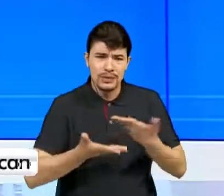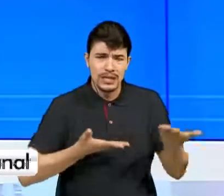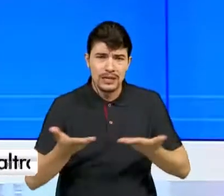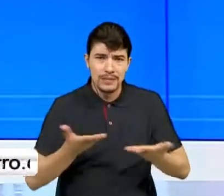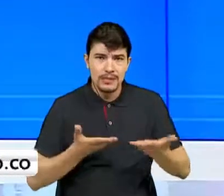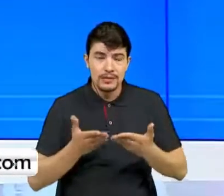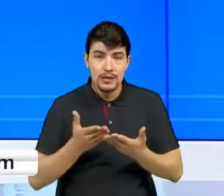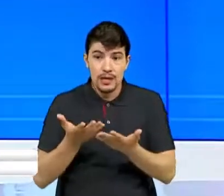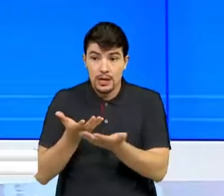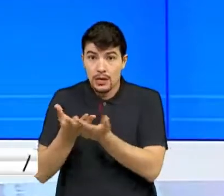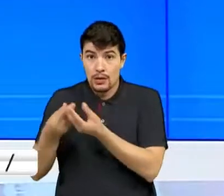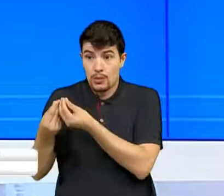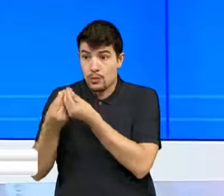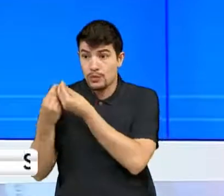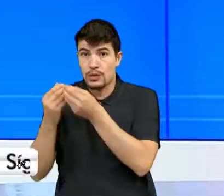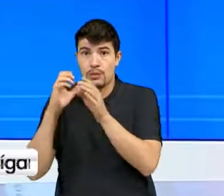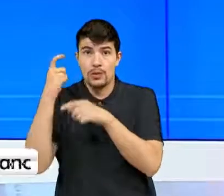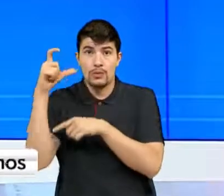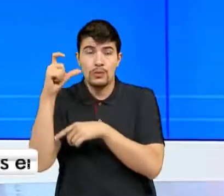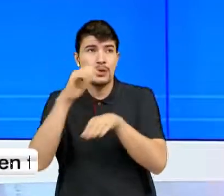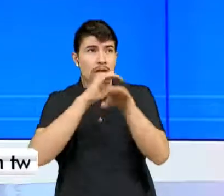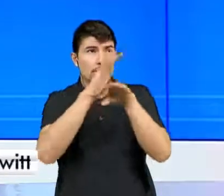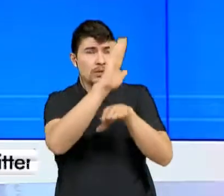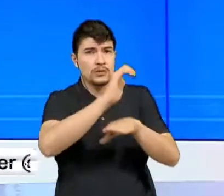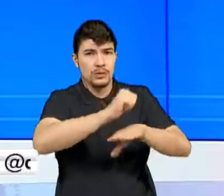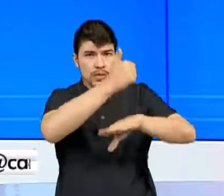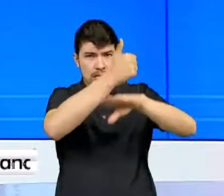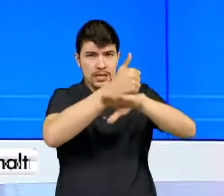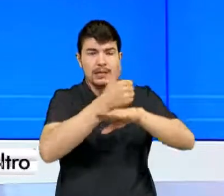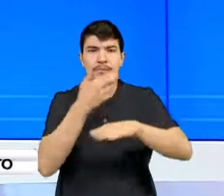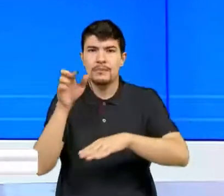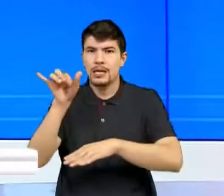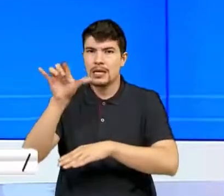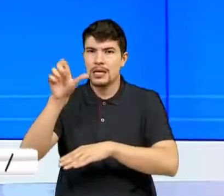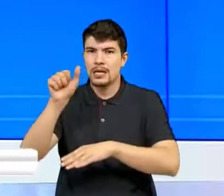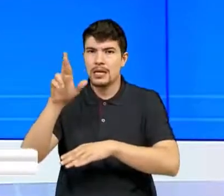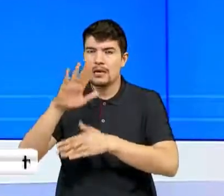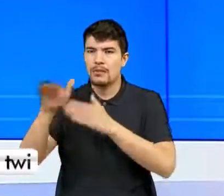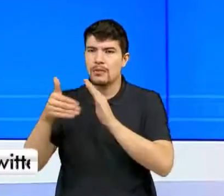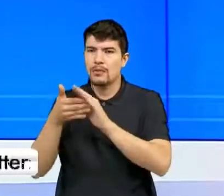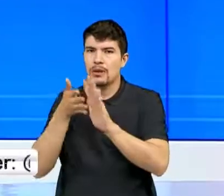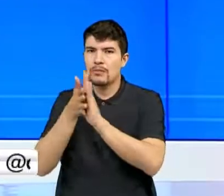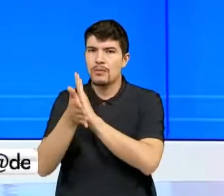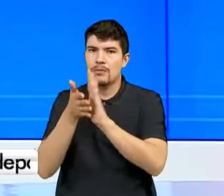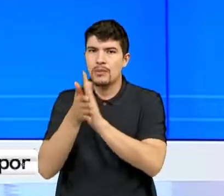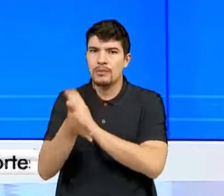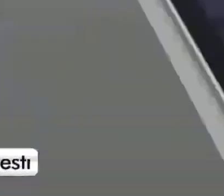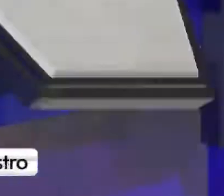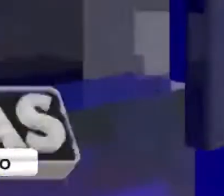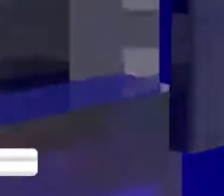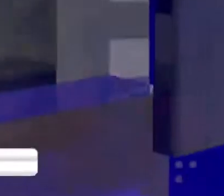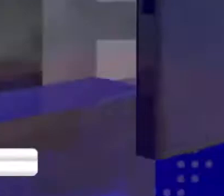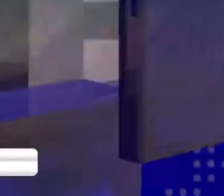El Consejo de Cúcuta realizó una invitación al gerente. Pilar Velázquez, muy buenas tardes. ¿Qué dicen los concejales al respecto?